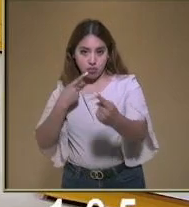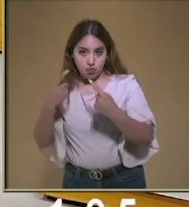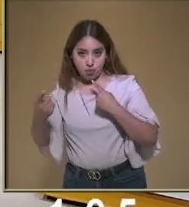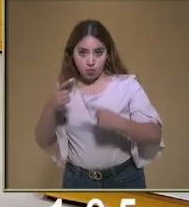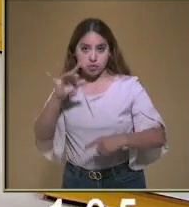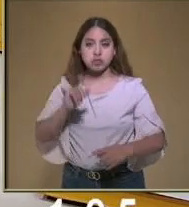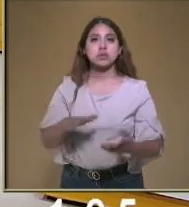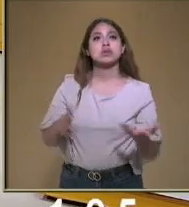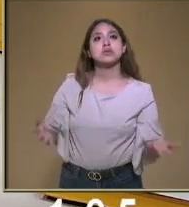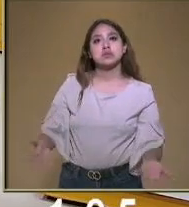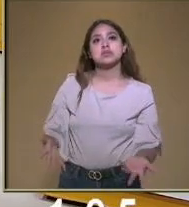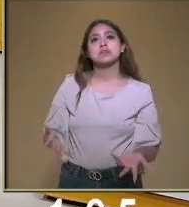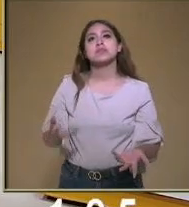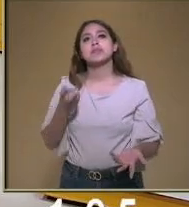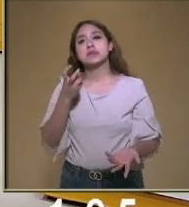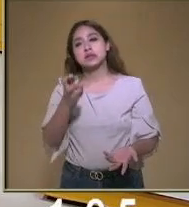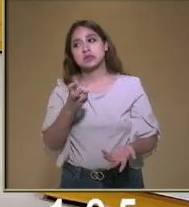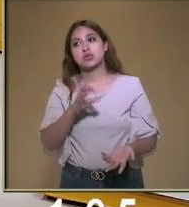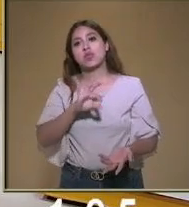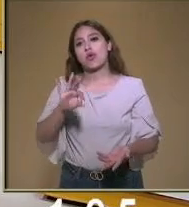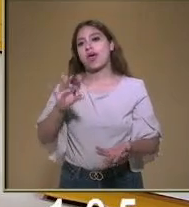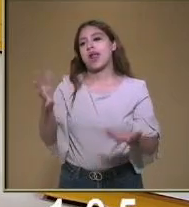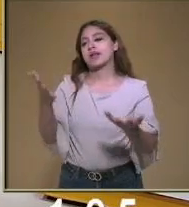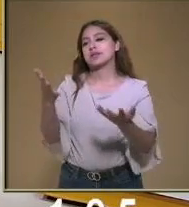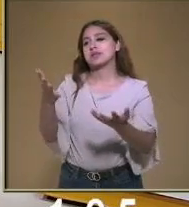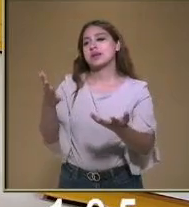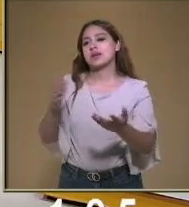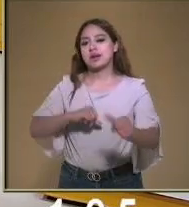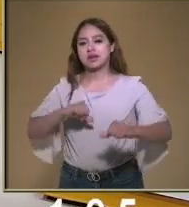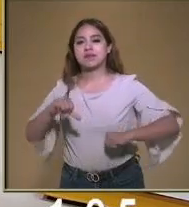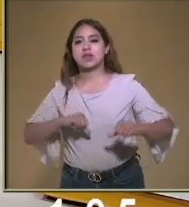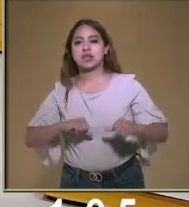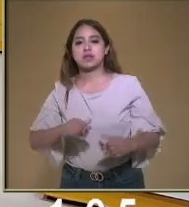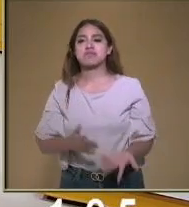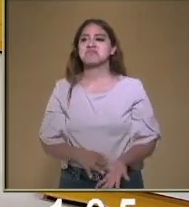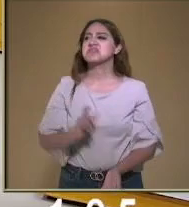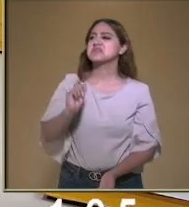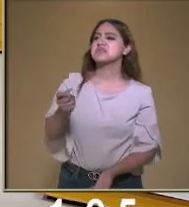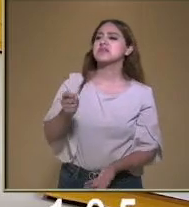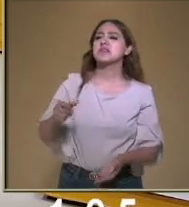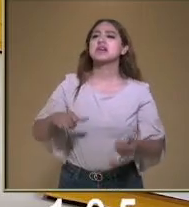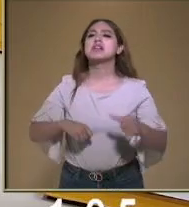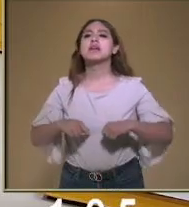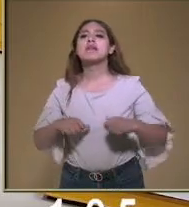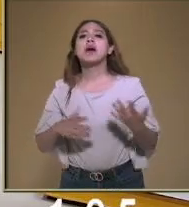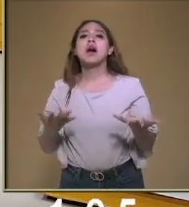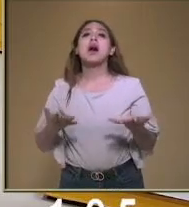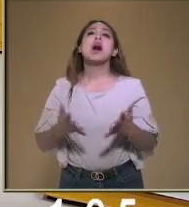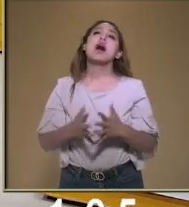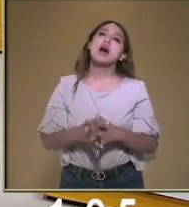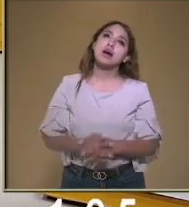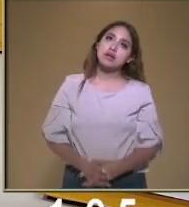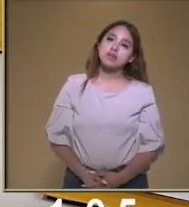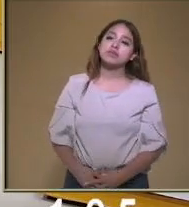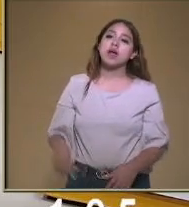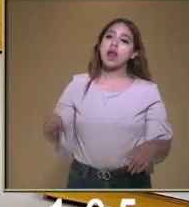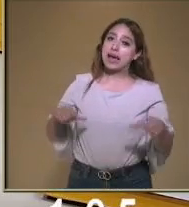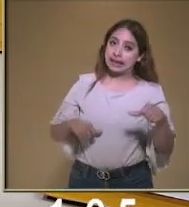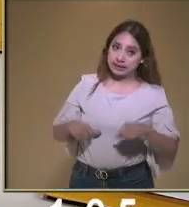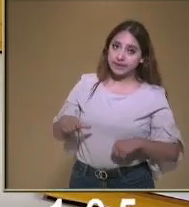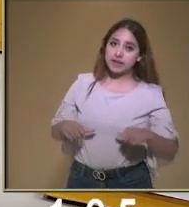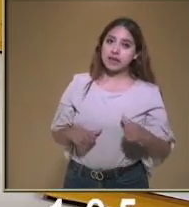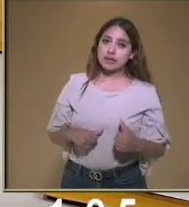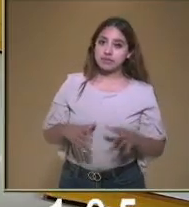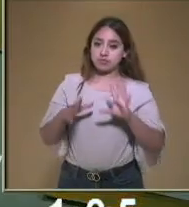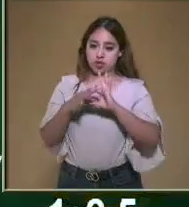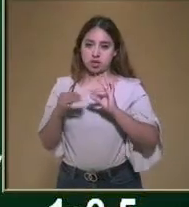para promover precisamente dicha interacción, ¿verdad? ¿Y la actividad de qué trata, Raúl? Esta actividad, profe, va a tratar en